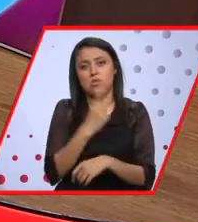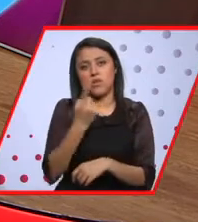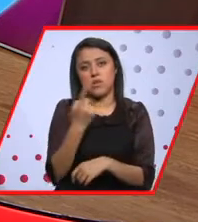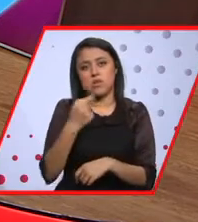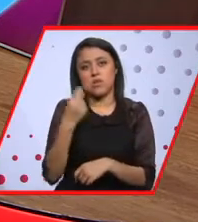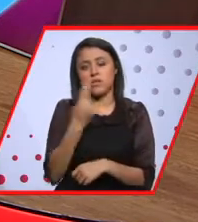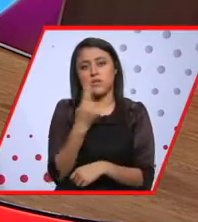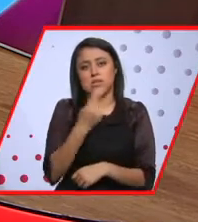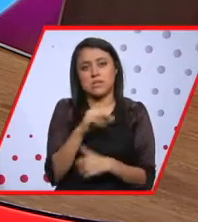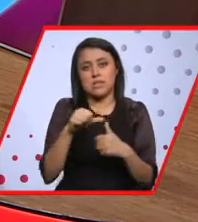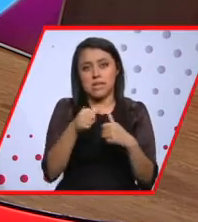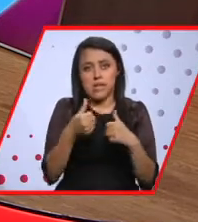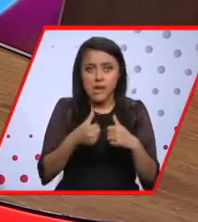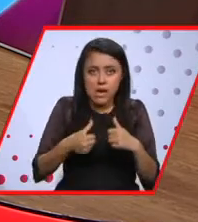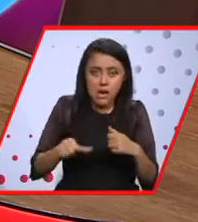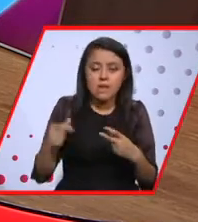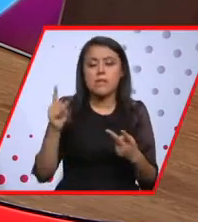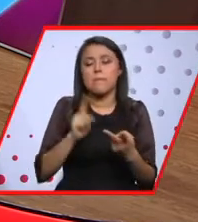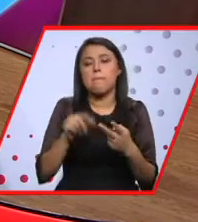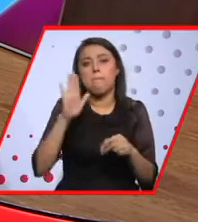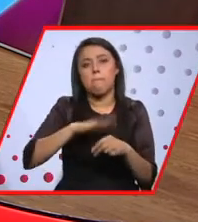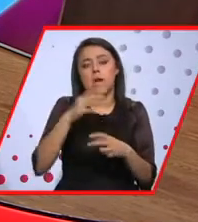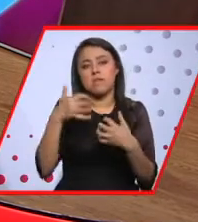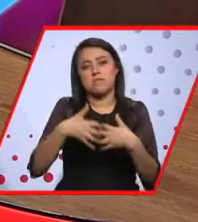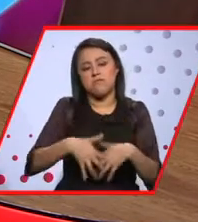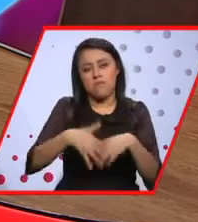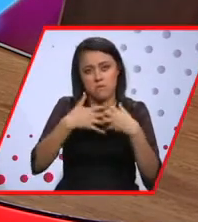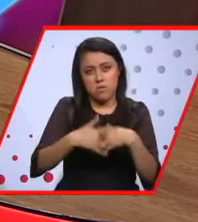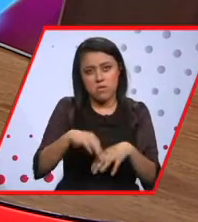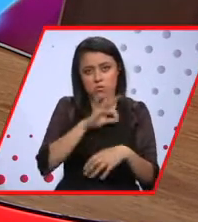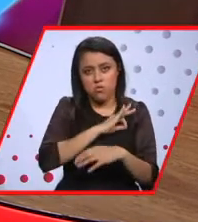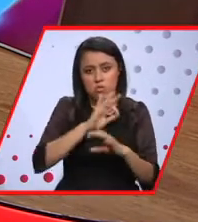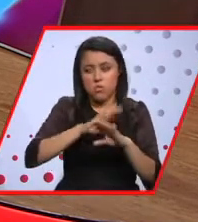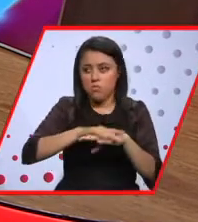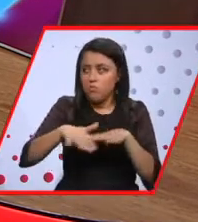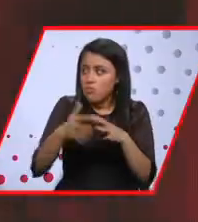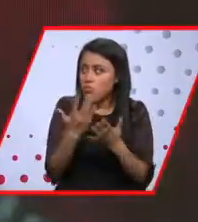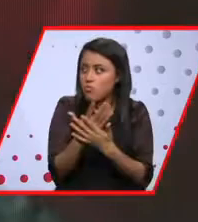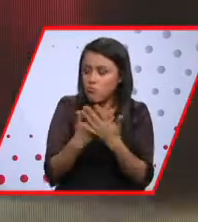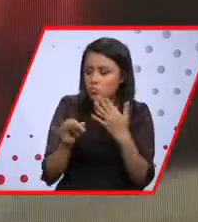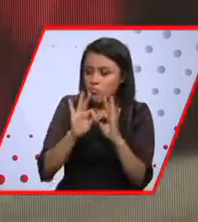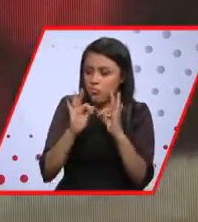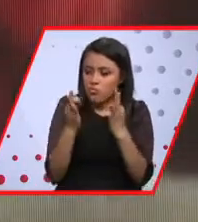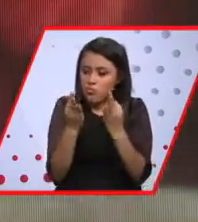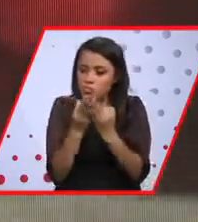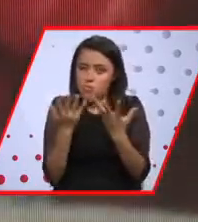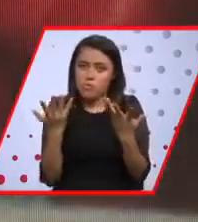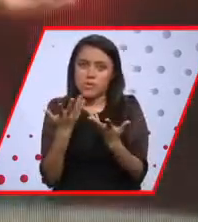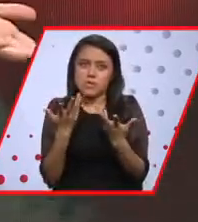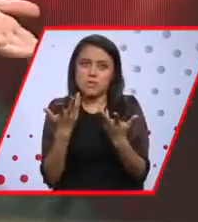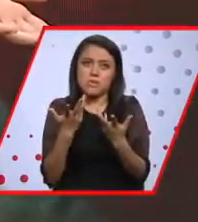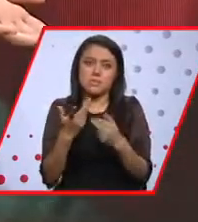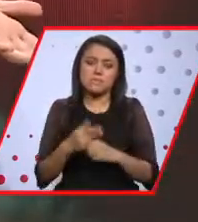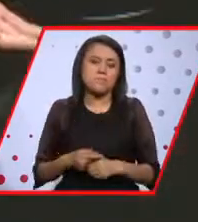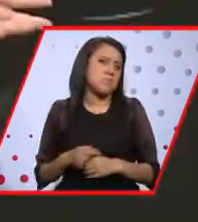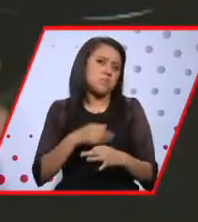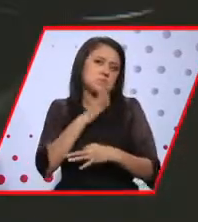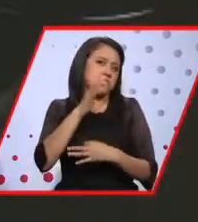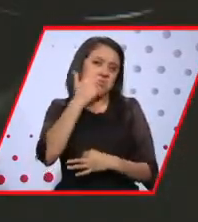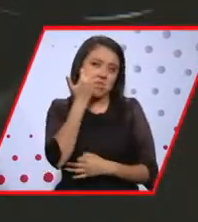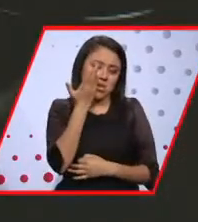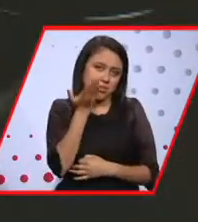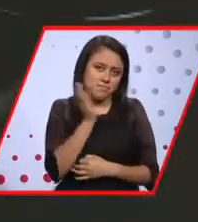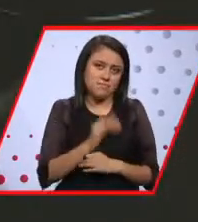artesanal, sí se necesita las manos para darle algunos acabados. Y hay público para todo,